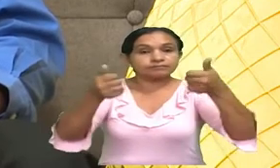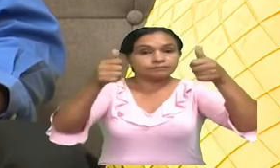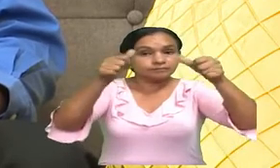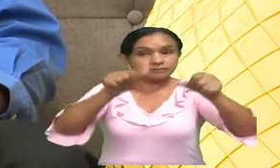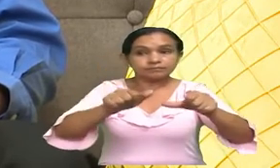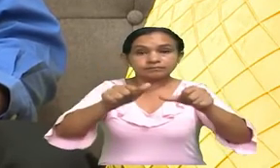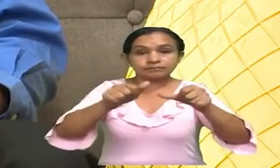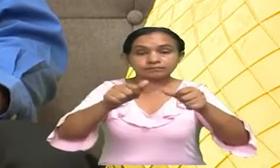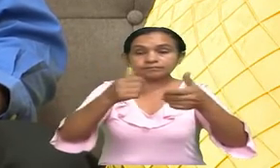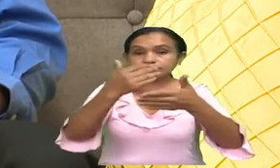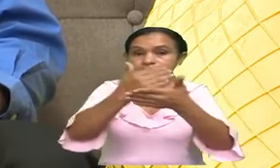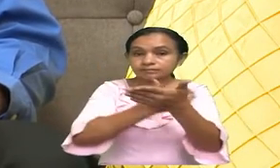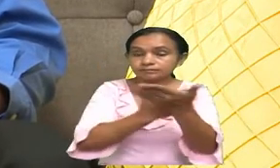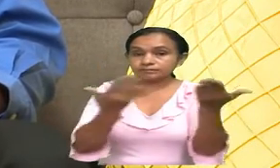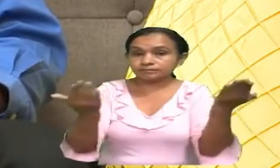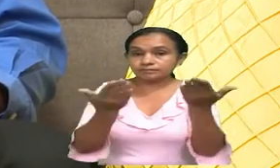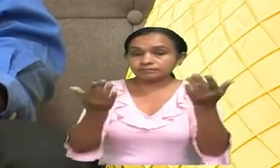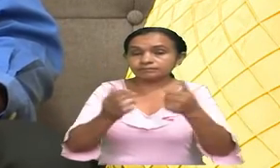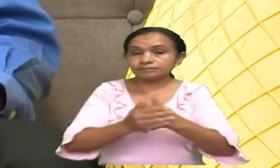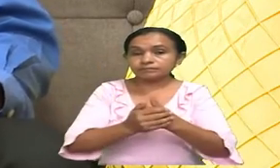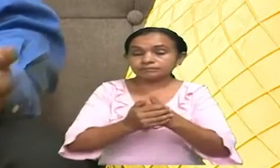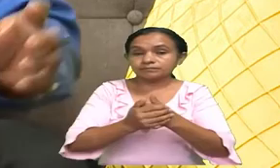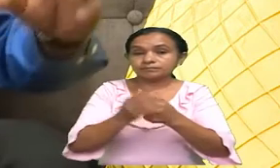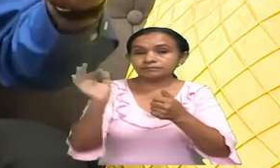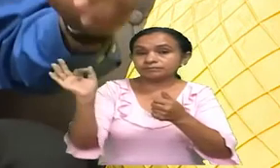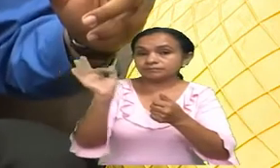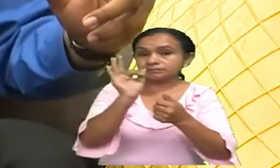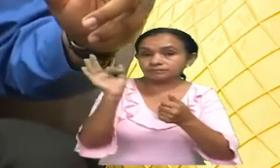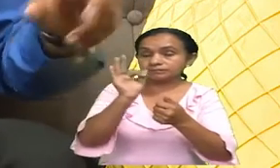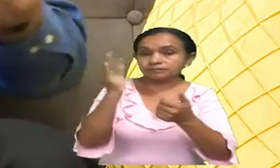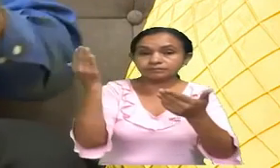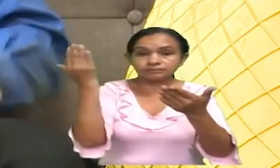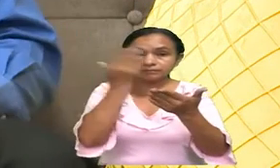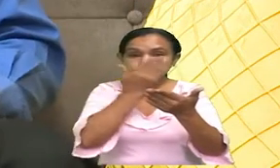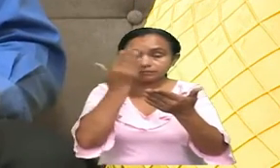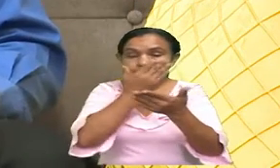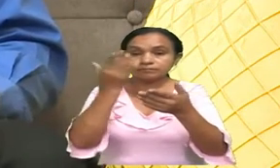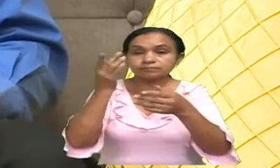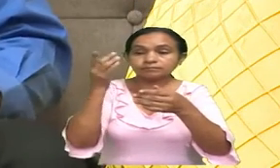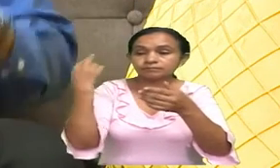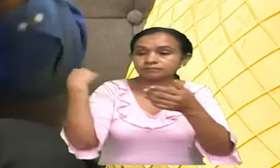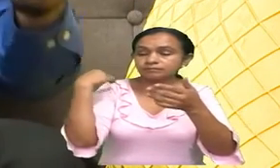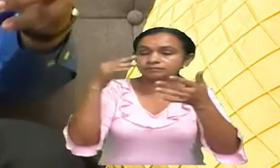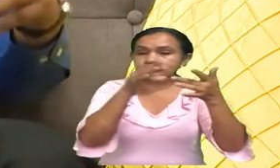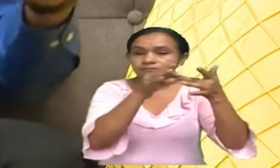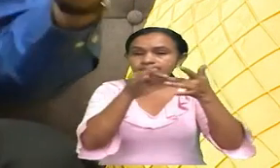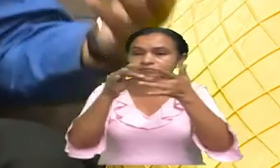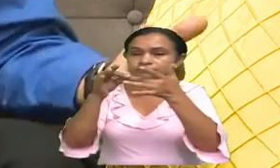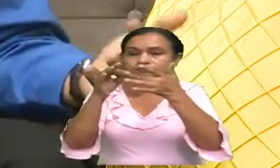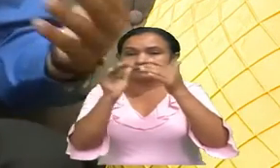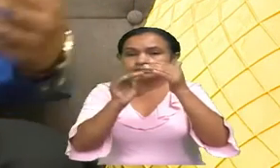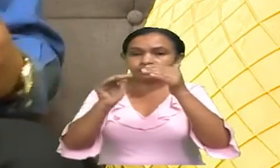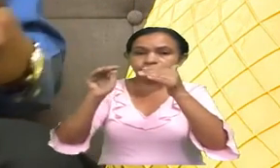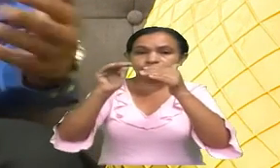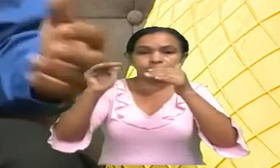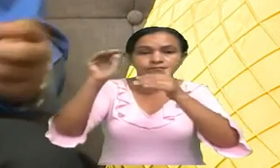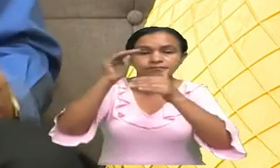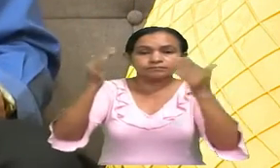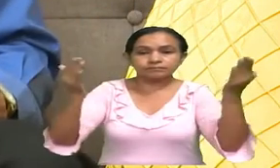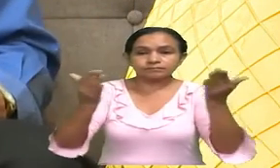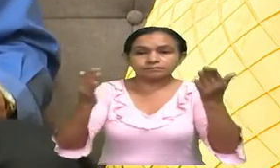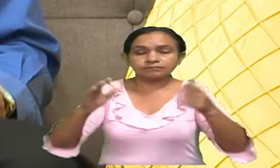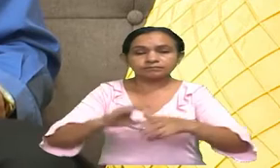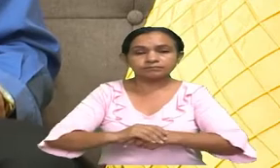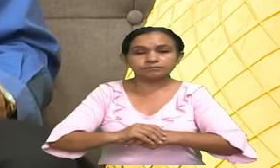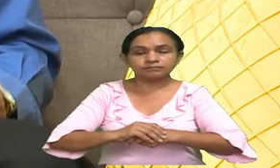encuentro, ¿no?, del SUCA, la importancia de la formación en posgrados y doctorados. Voy a hacer una pregunta antes